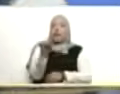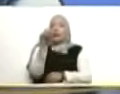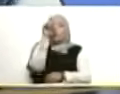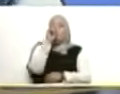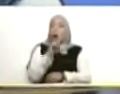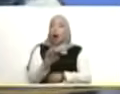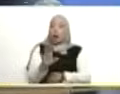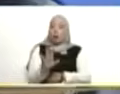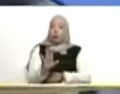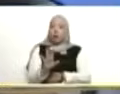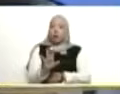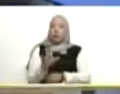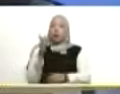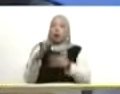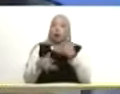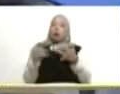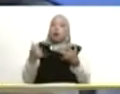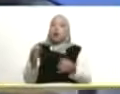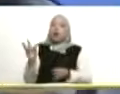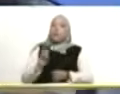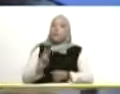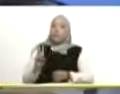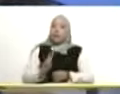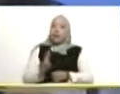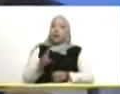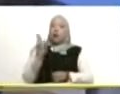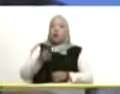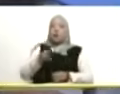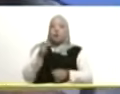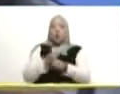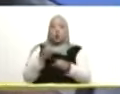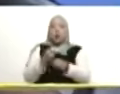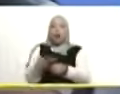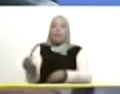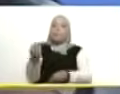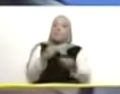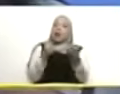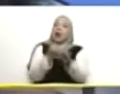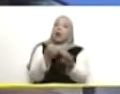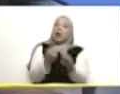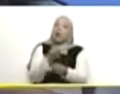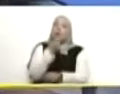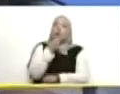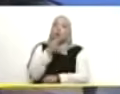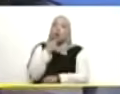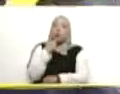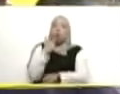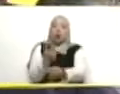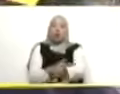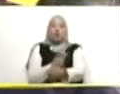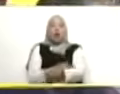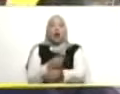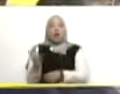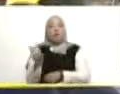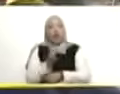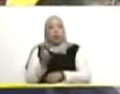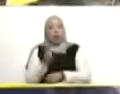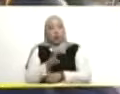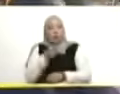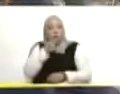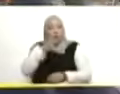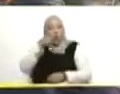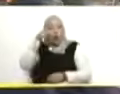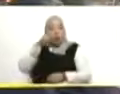años. Y lo que haremos de ahora en adelante, sin duda, va a ser la magia de lo afirmativo venezolano, la magia de un